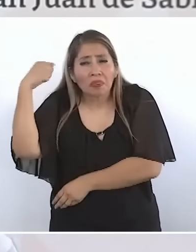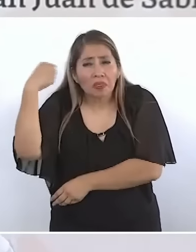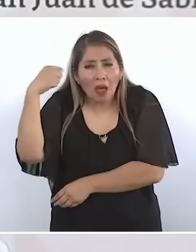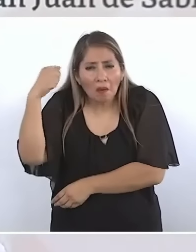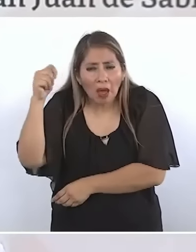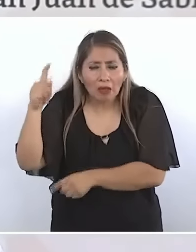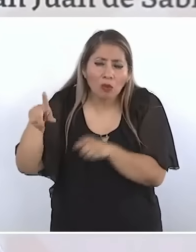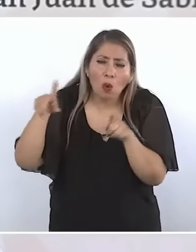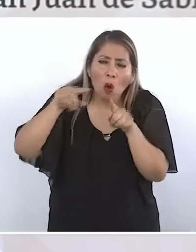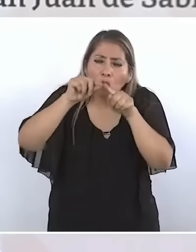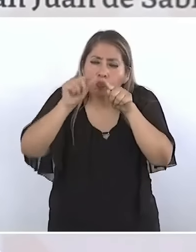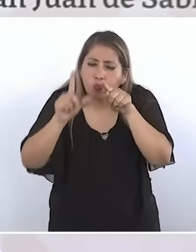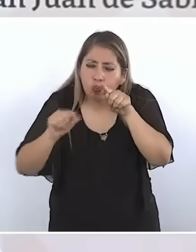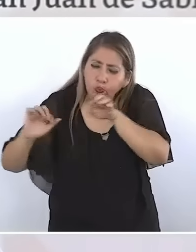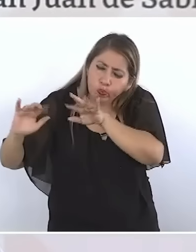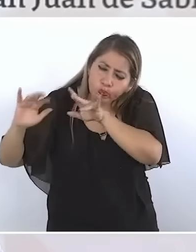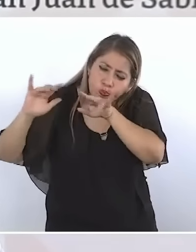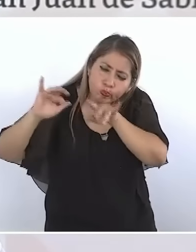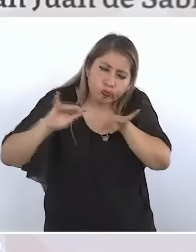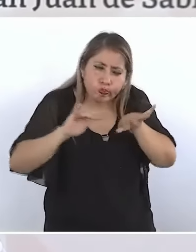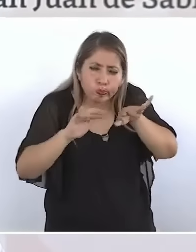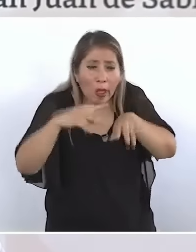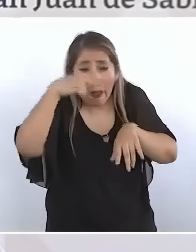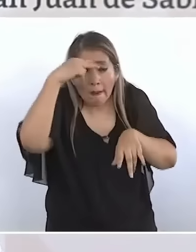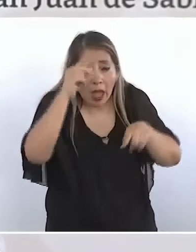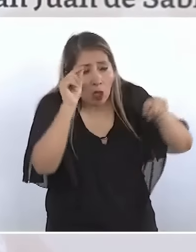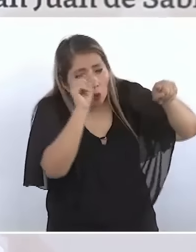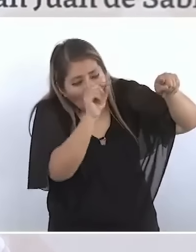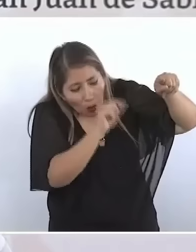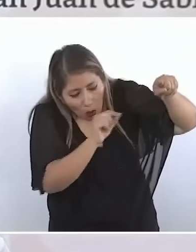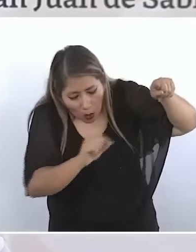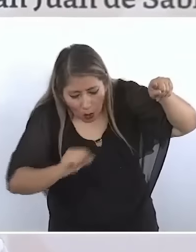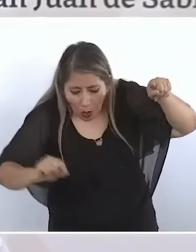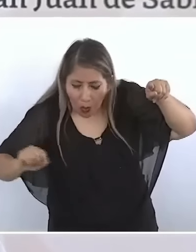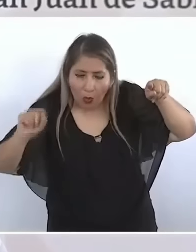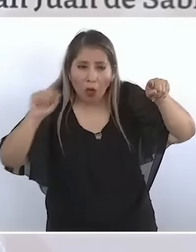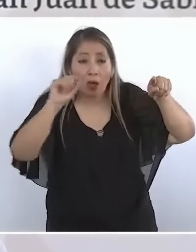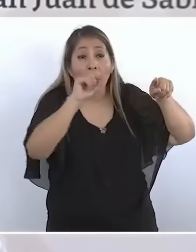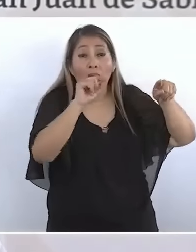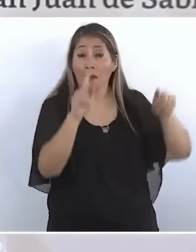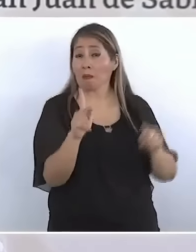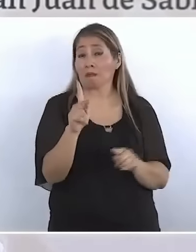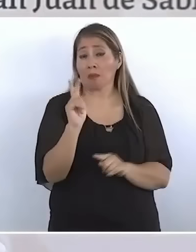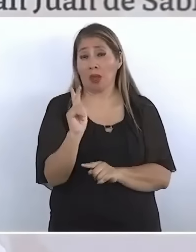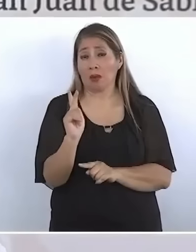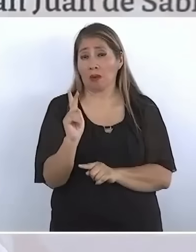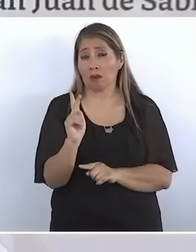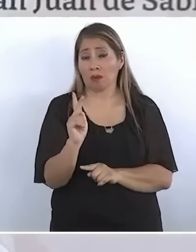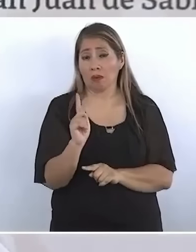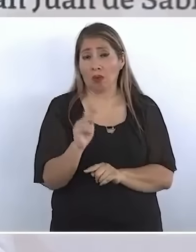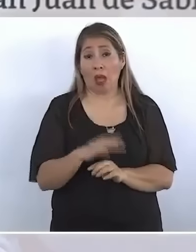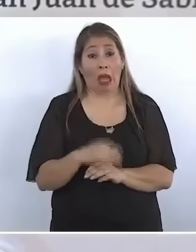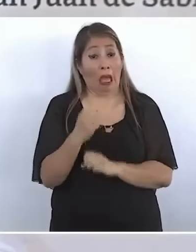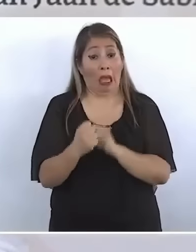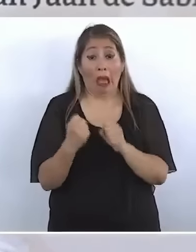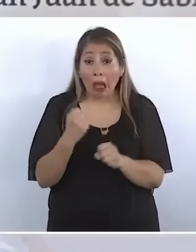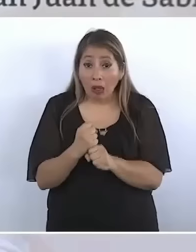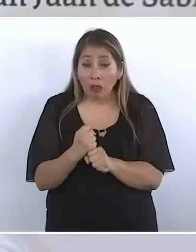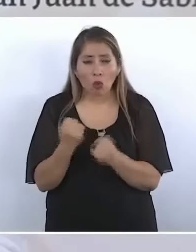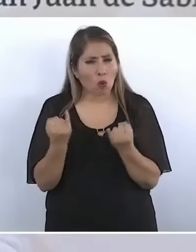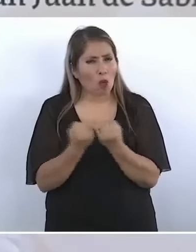Éxodo por la Democracia. Pero ¿saben quiénes habían años antes hecho lo mismo?